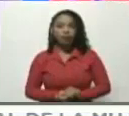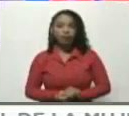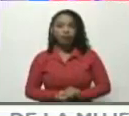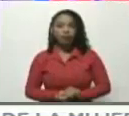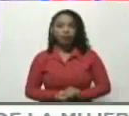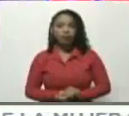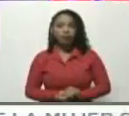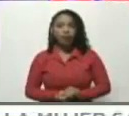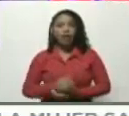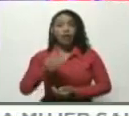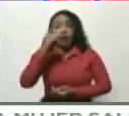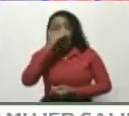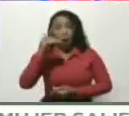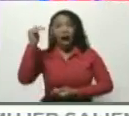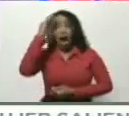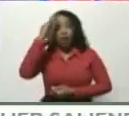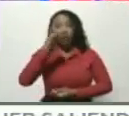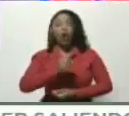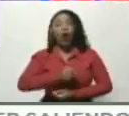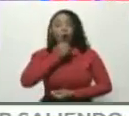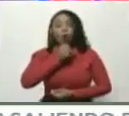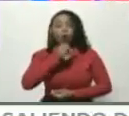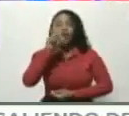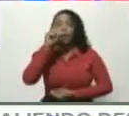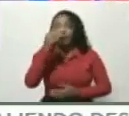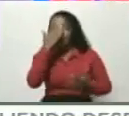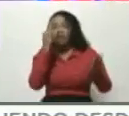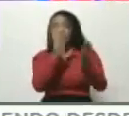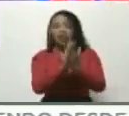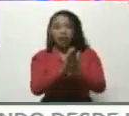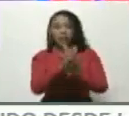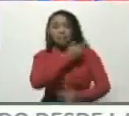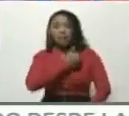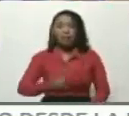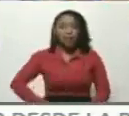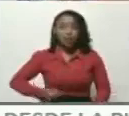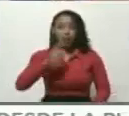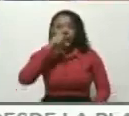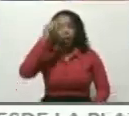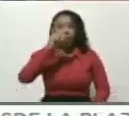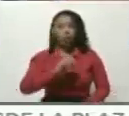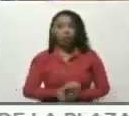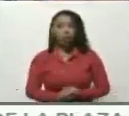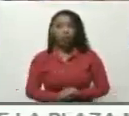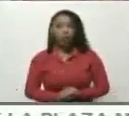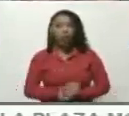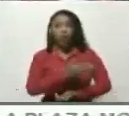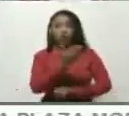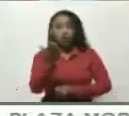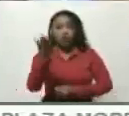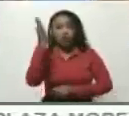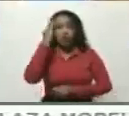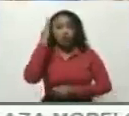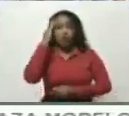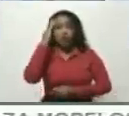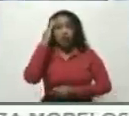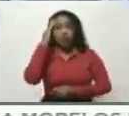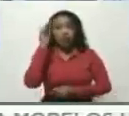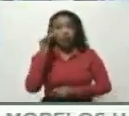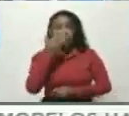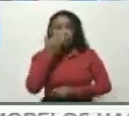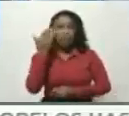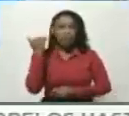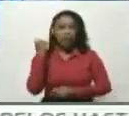Y los adultos mayores también, es un frente. El presidente Nicolás Maduro, ustedes lo saben, hace apenas unos